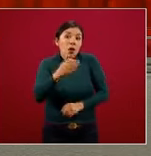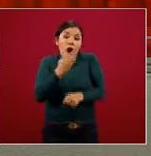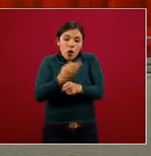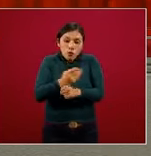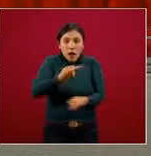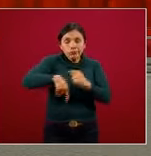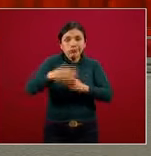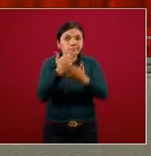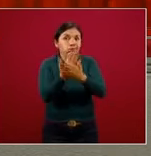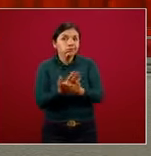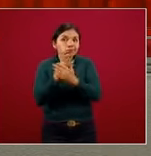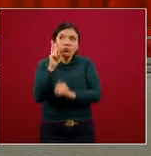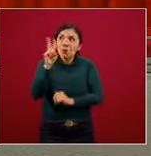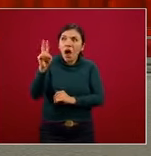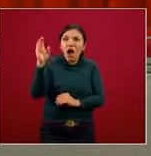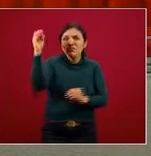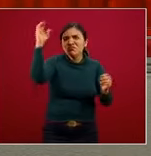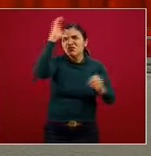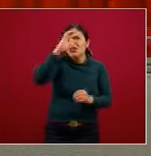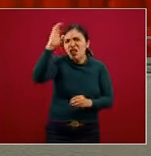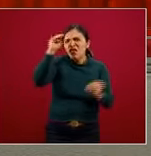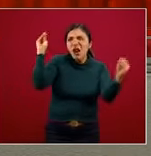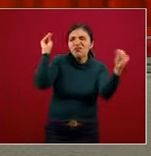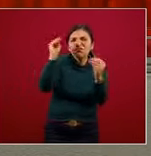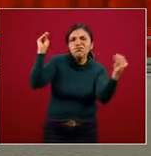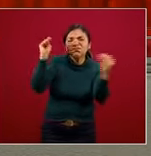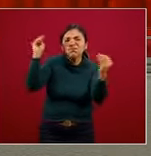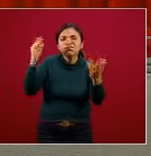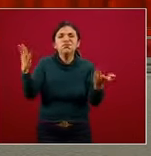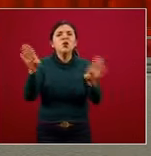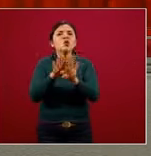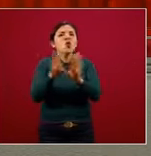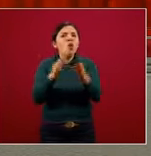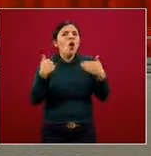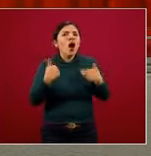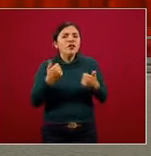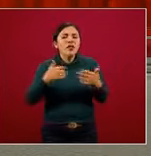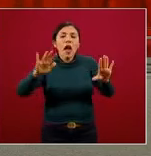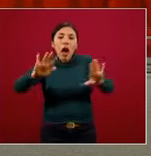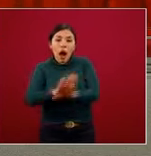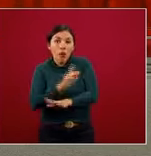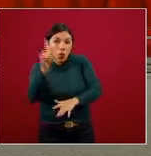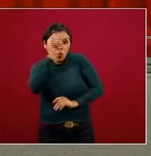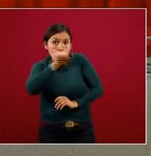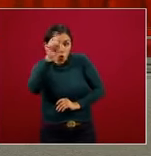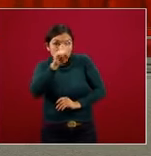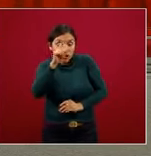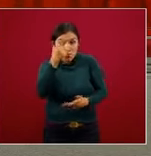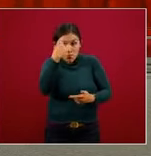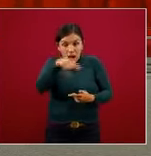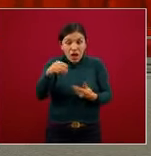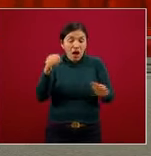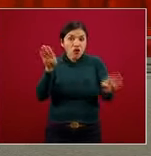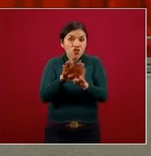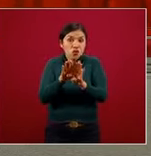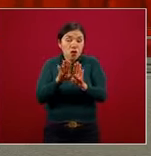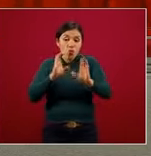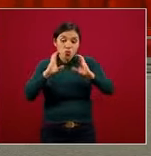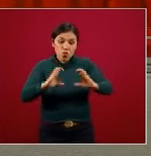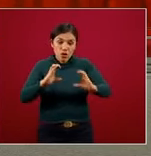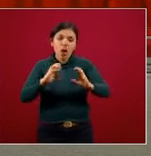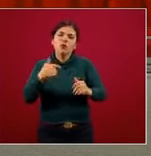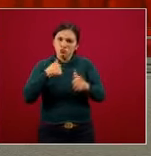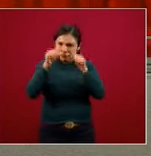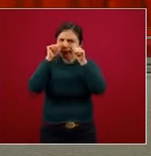que ver el debate científico y cómo se traduce a las recomendaciones de políticas públicas. Por supuesto, estaremos